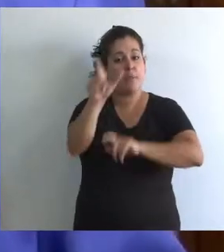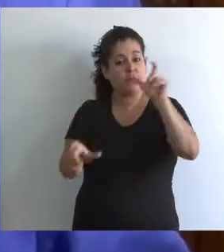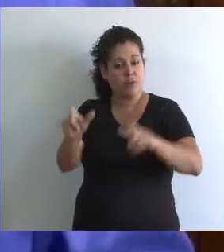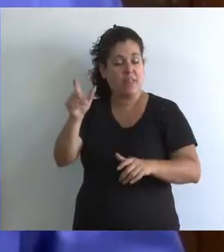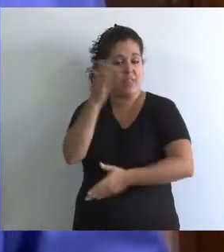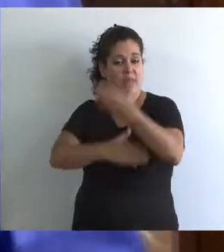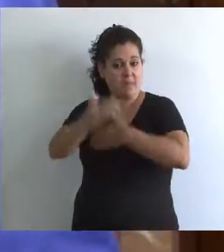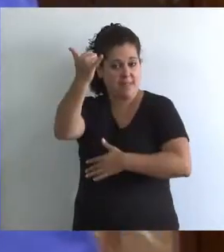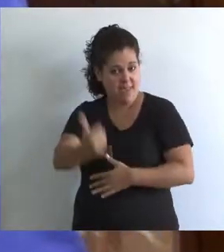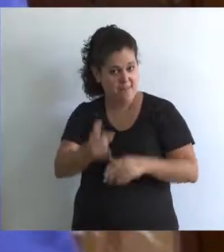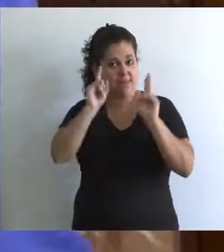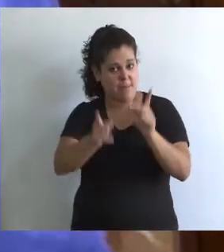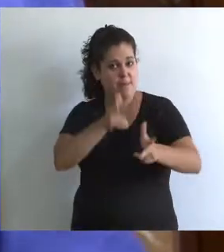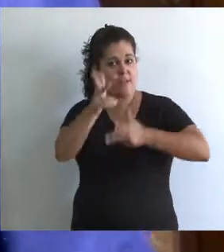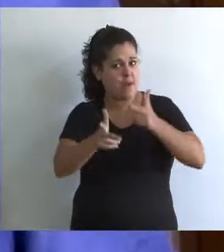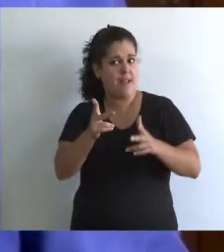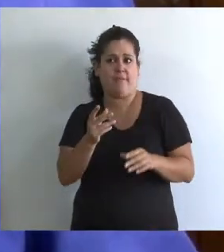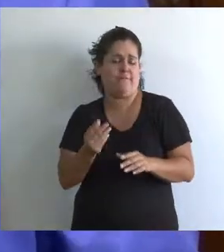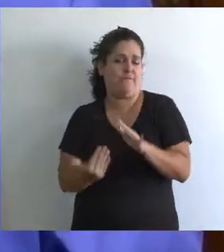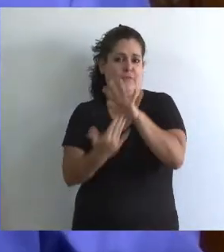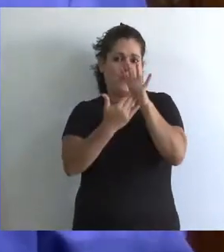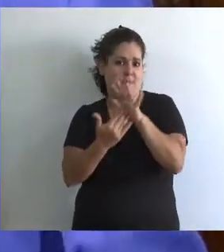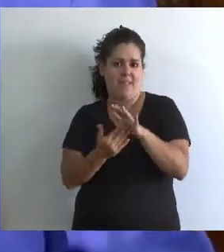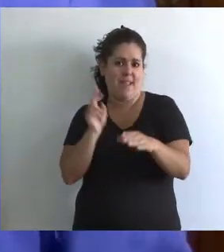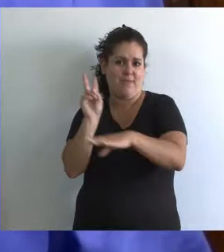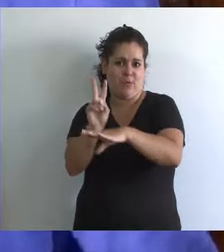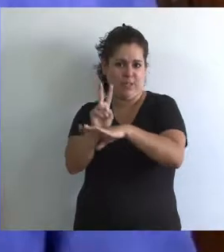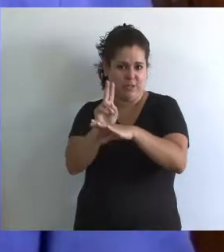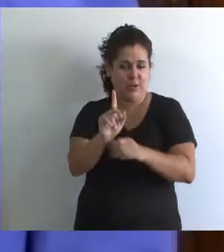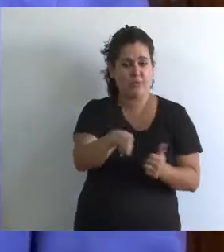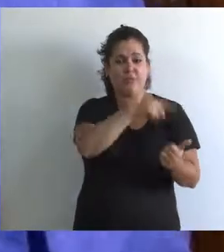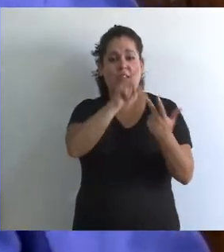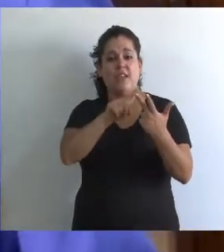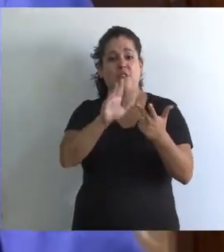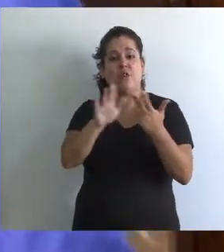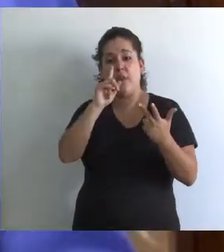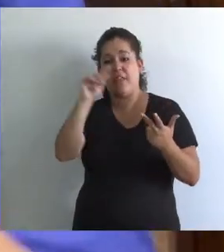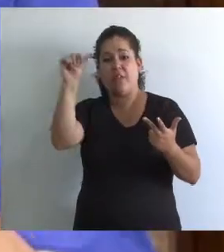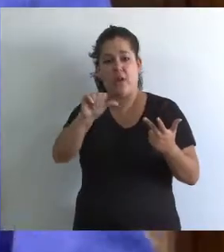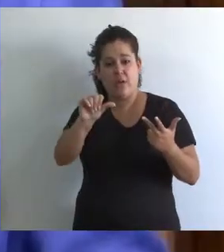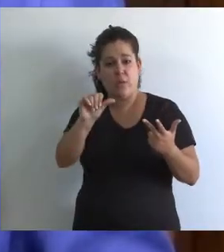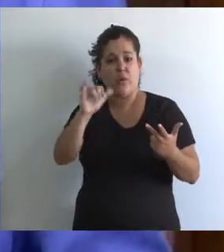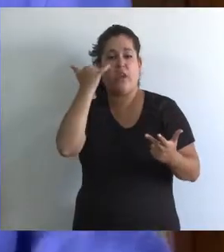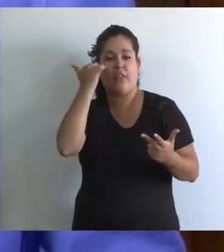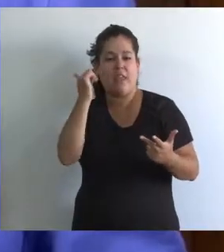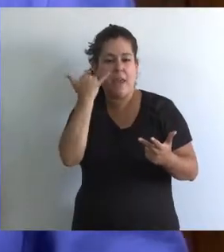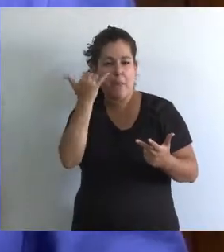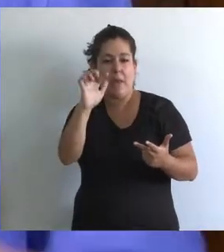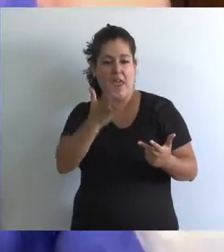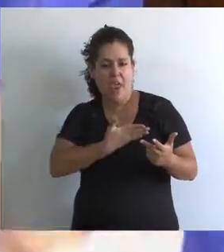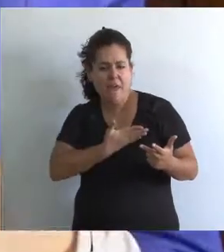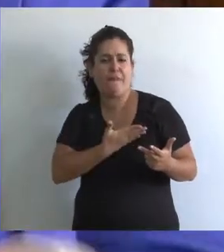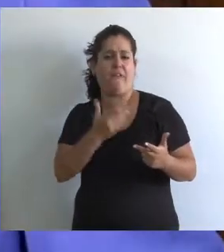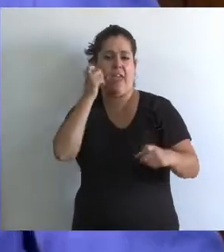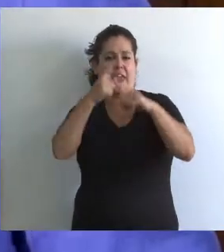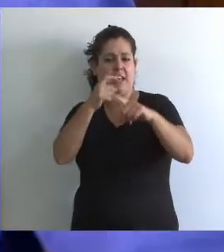los discapacitados, la protección integral para ellos y también de los hidrocarburos. YPF,